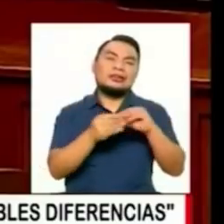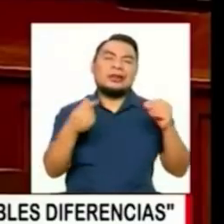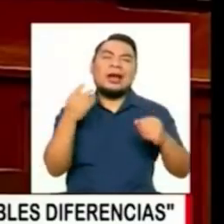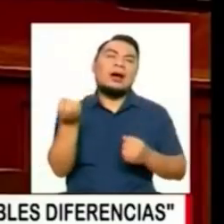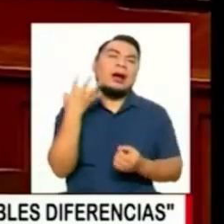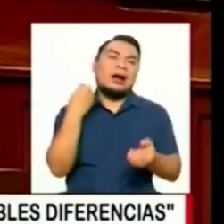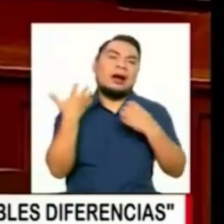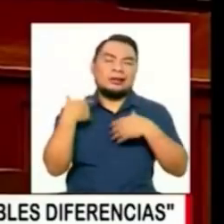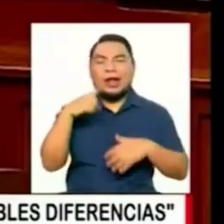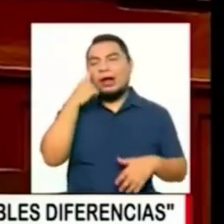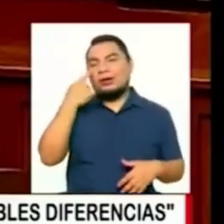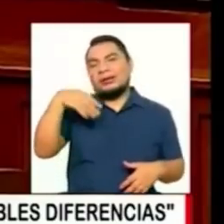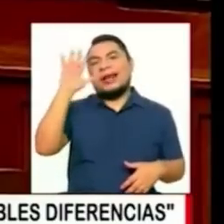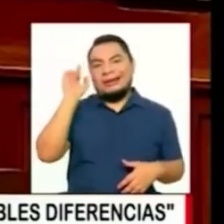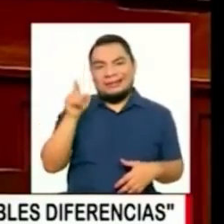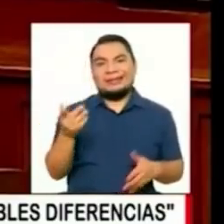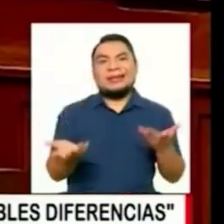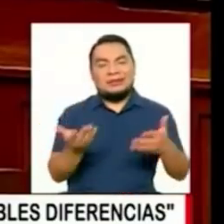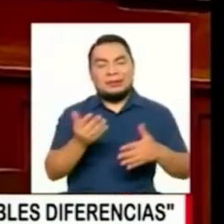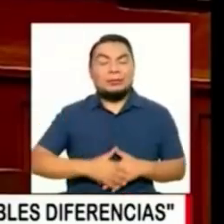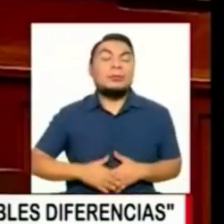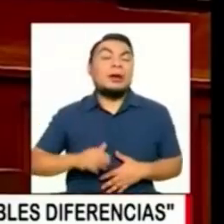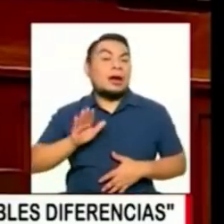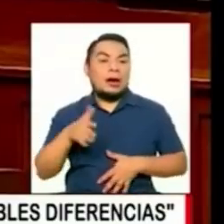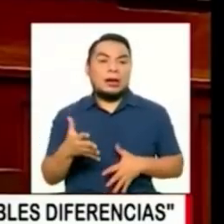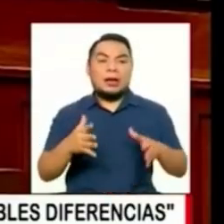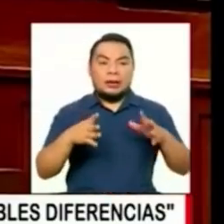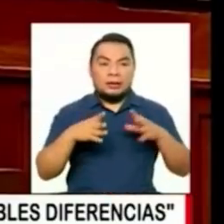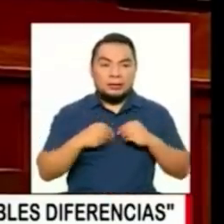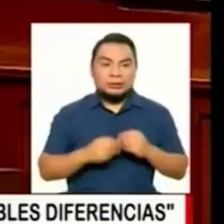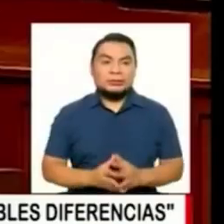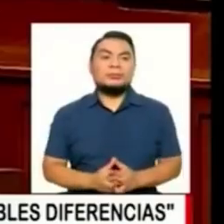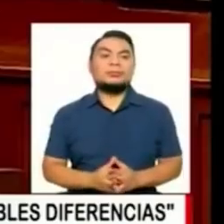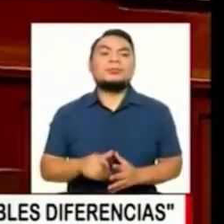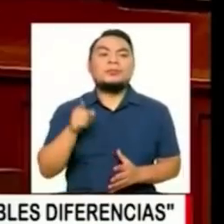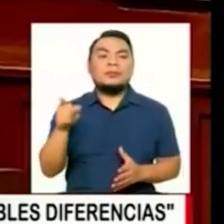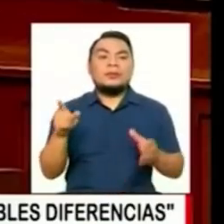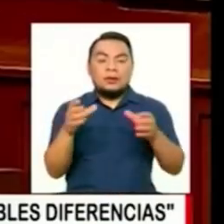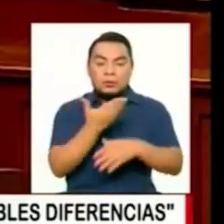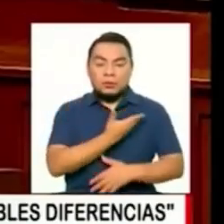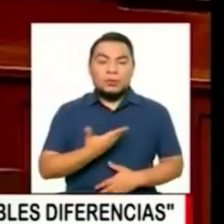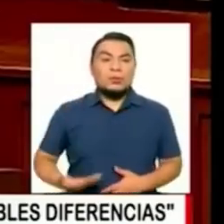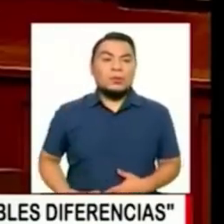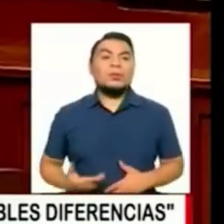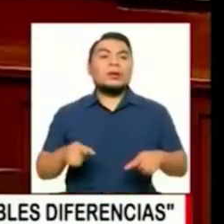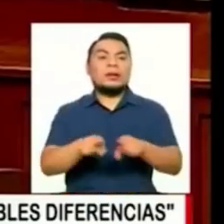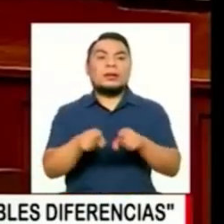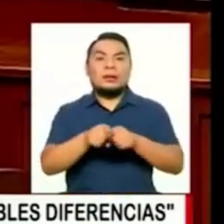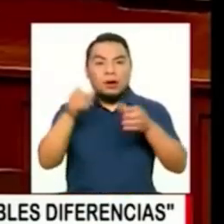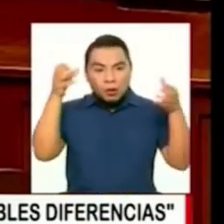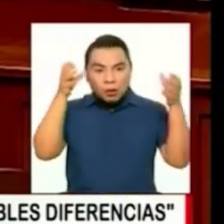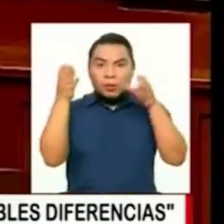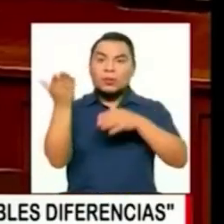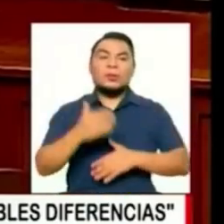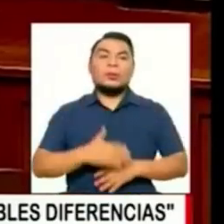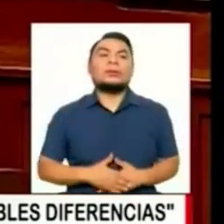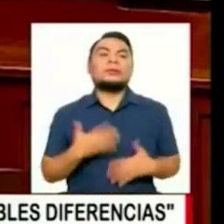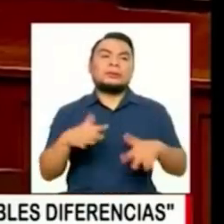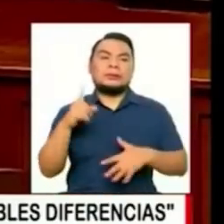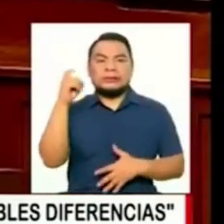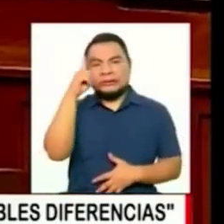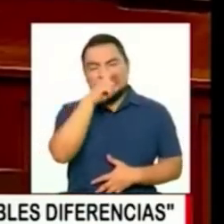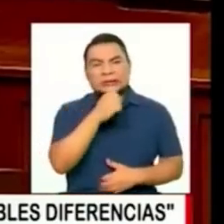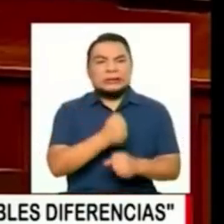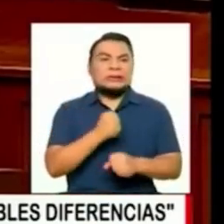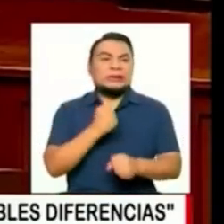conocido. Hay que aceptar que el Ejecutivo y el Legislativo nos ha